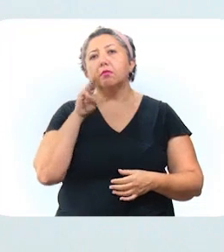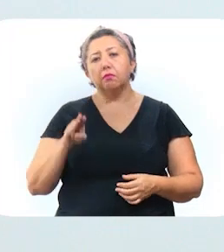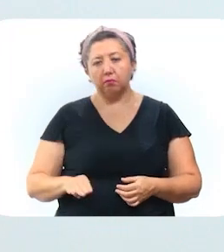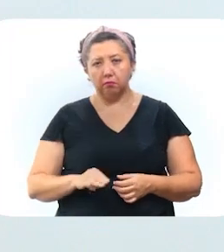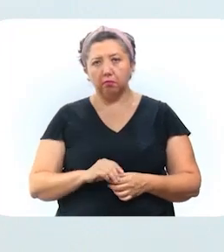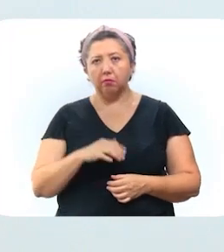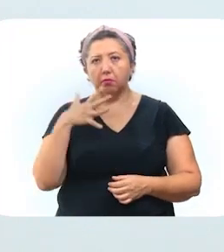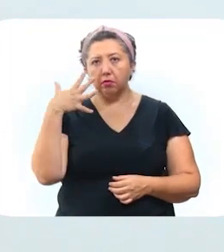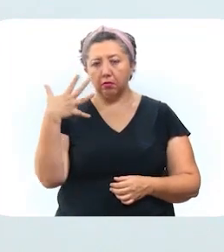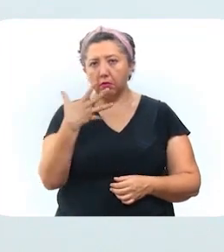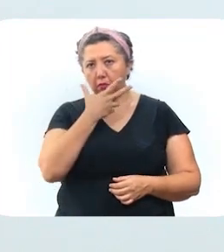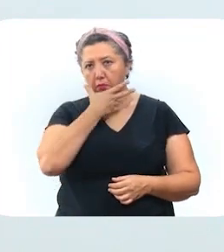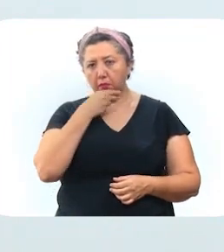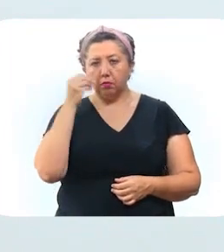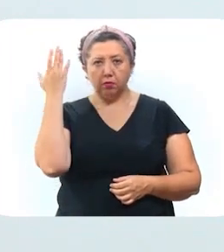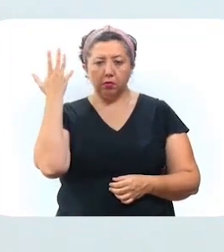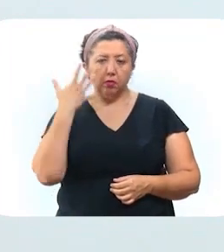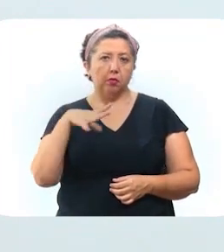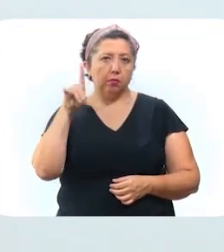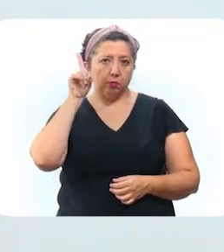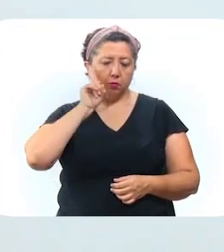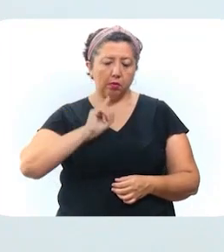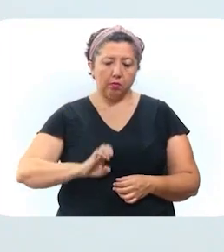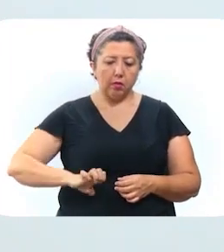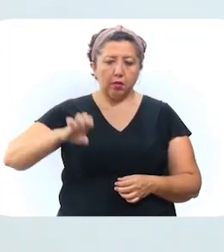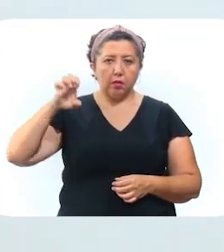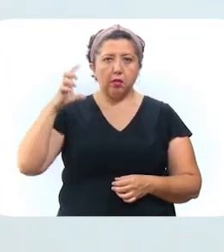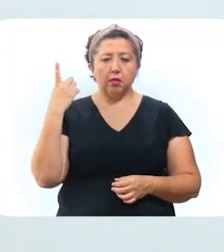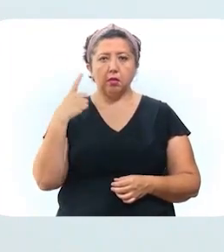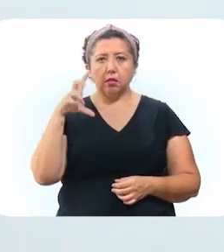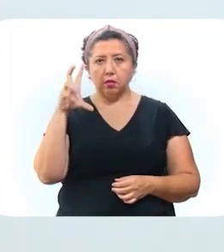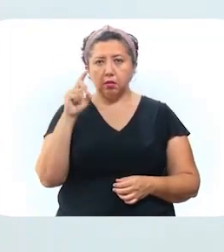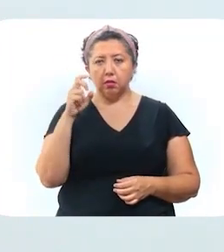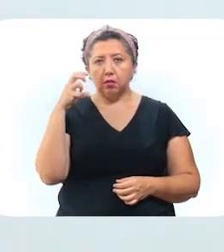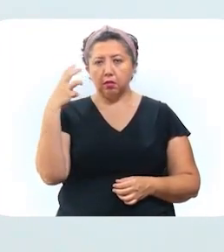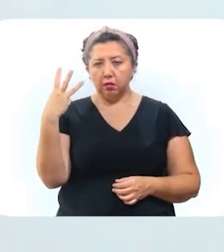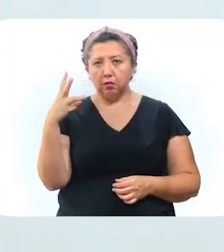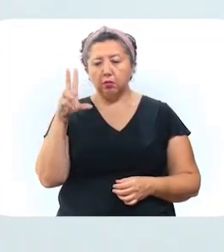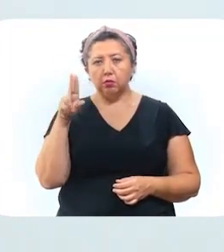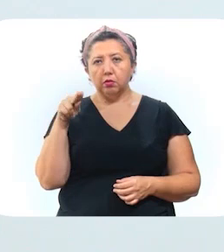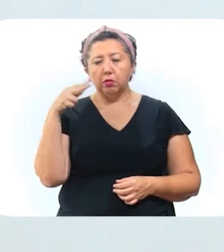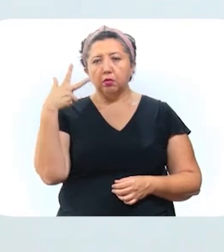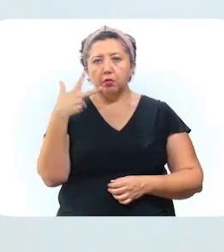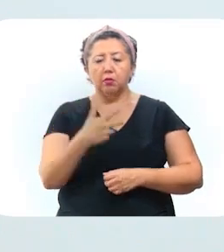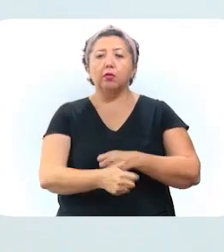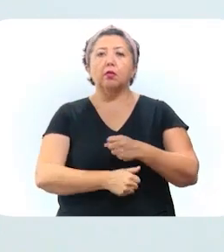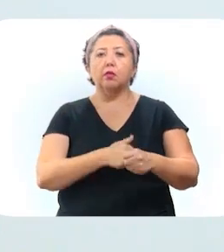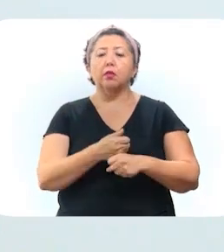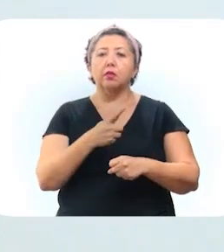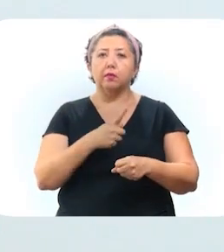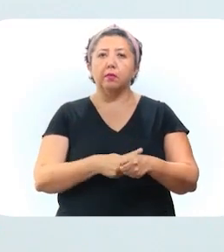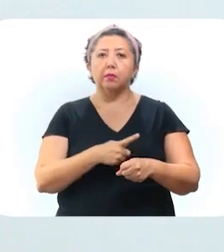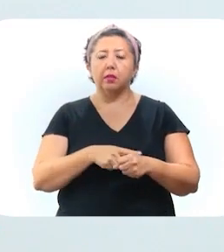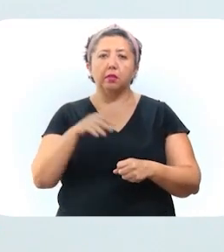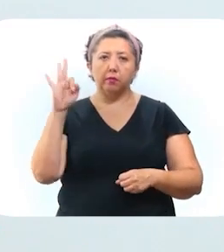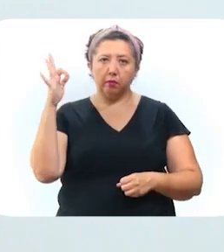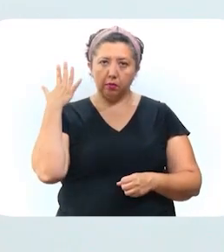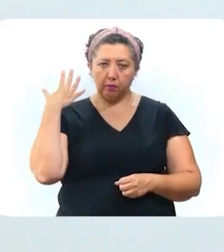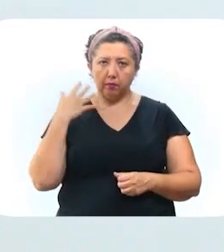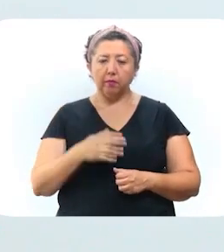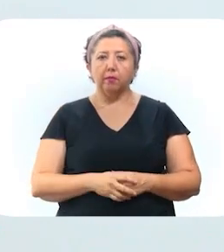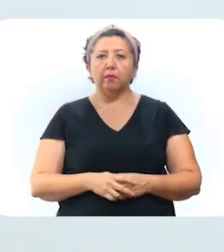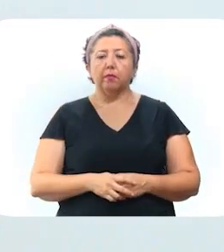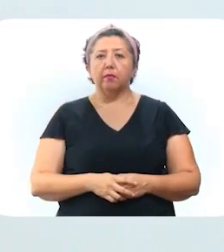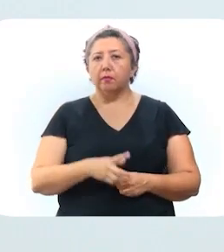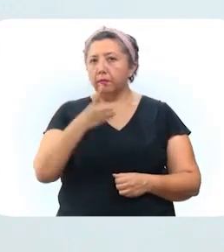fallecimientos. Son 5 hombres y 10 mujeres, de un rango de edad de 33 a 88 años. Sus principales enfermedades